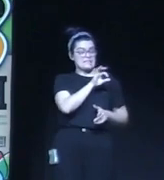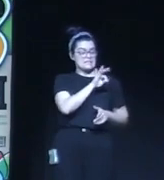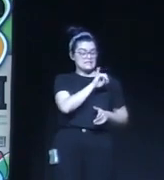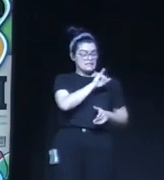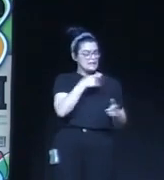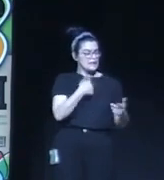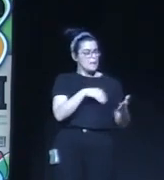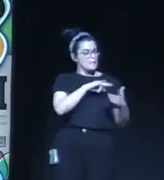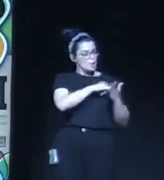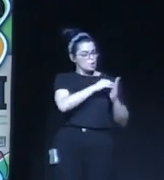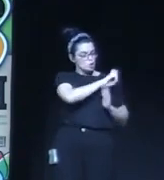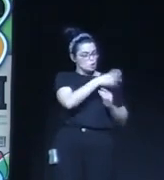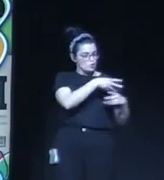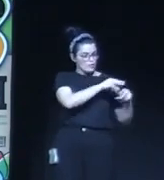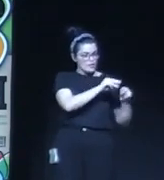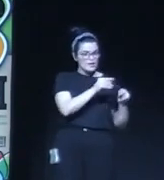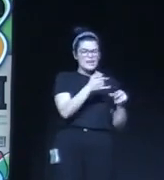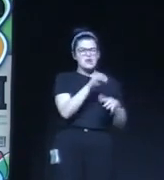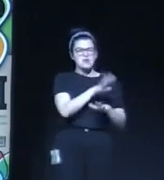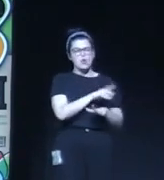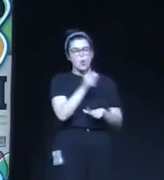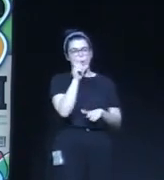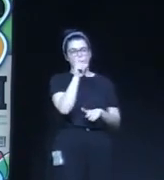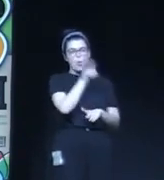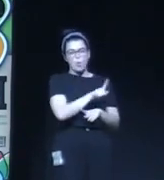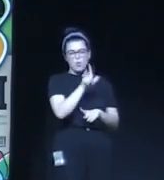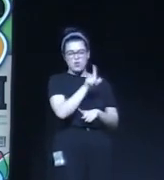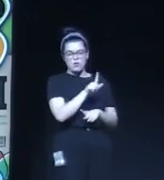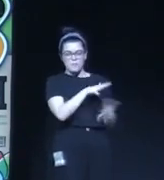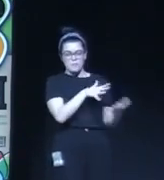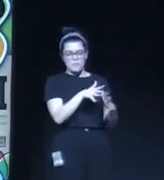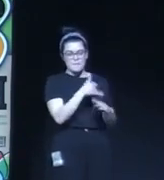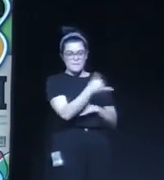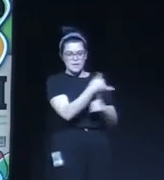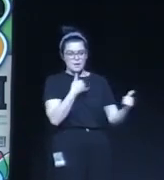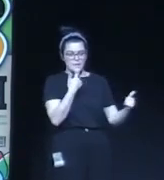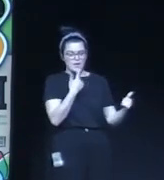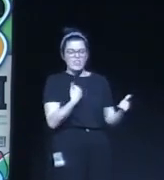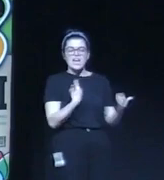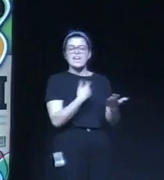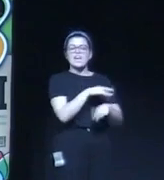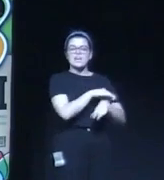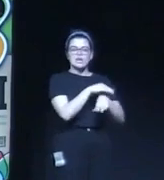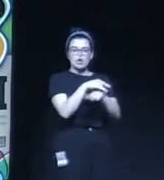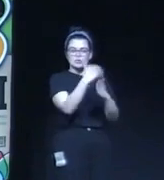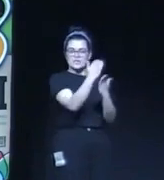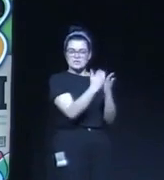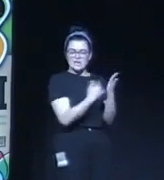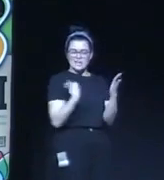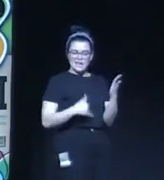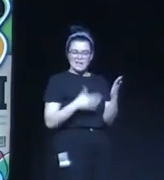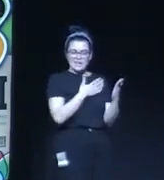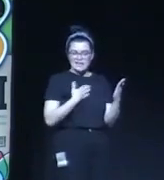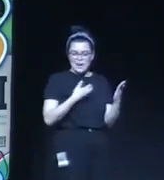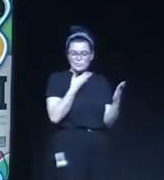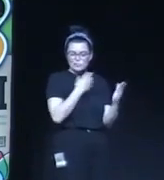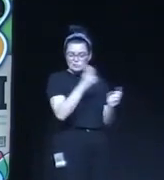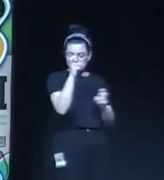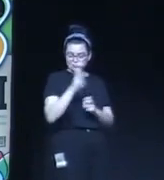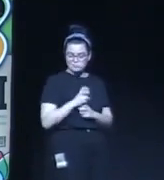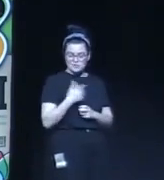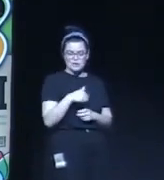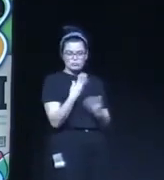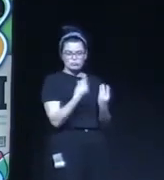junio o julio, y dijo pues que había hecho un guión y que quería venir a Musquis y quería estar con